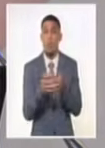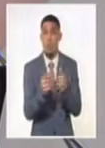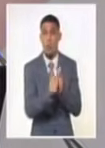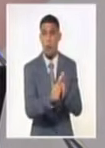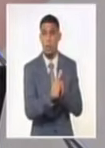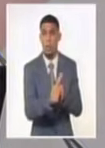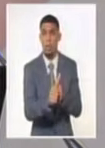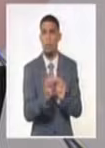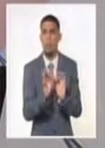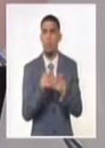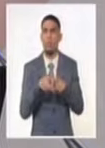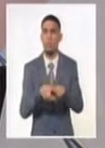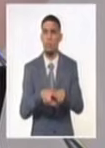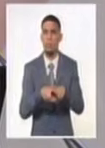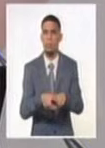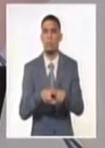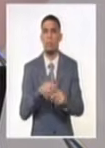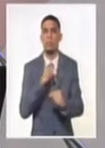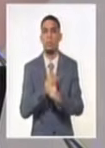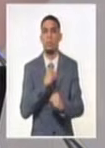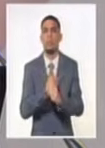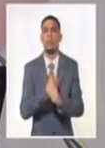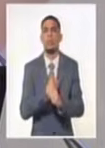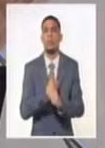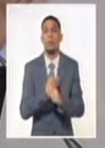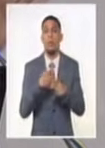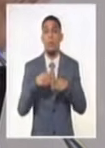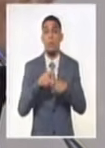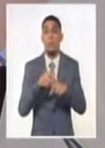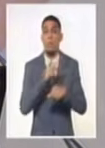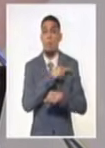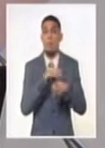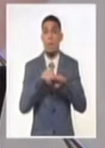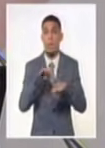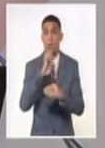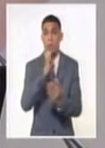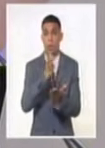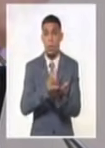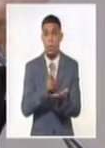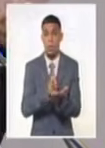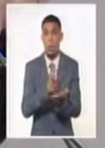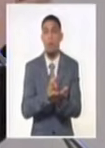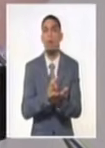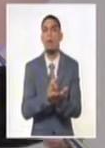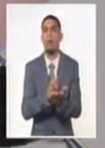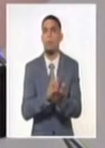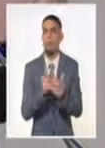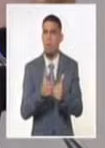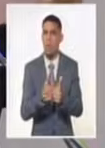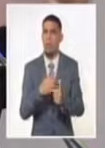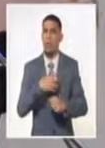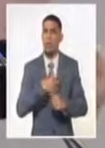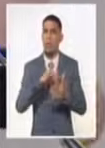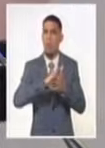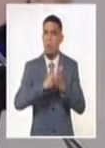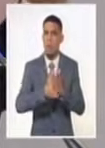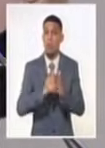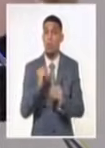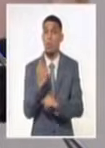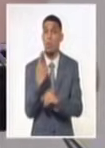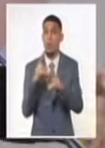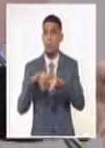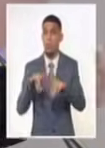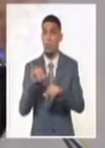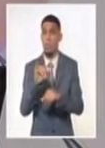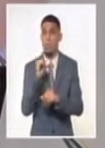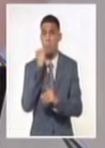MINEN, acaban de hacer un cierre de un proyecto FRE local de impacto nacional, no solo en las universidades, estamos hablando de la población, del sistema